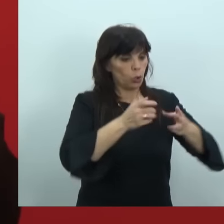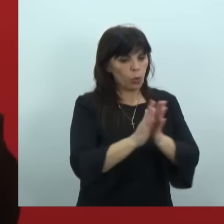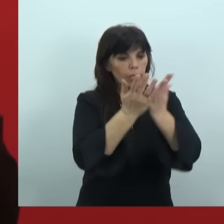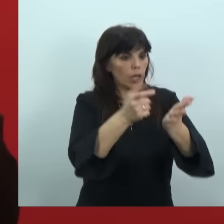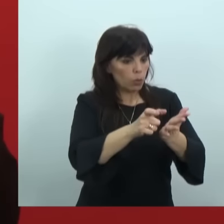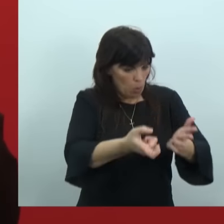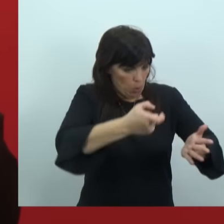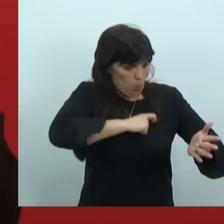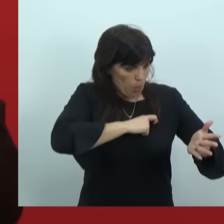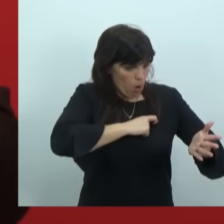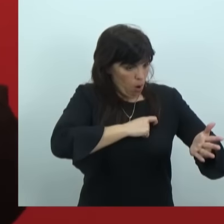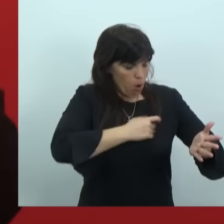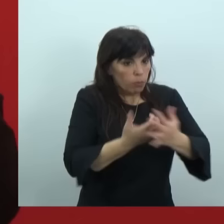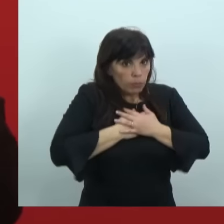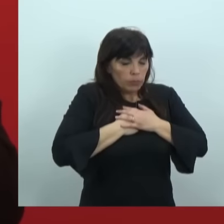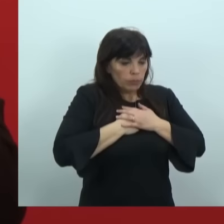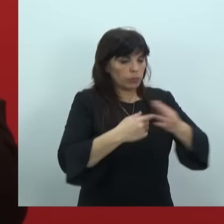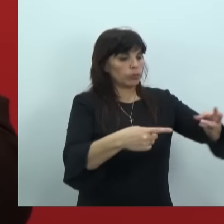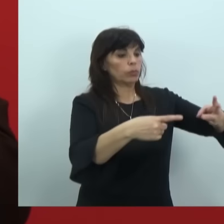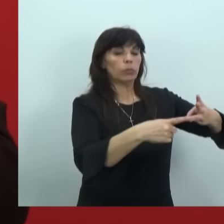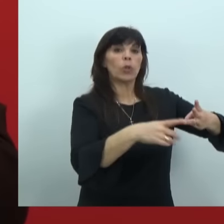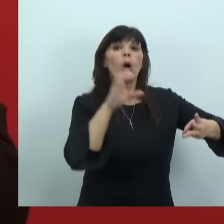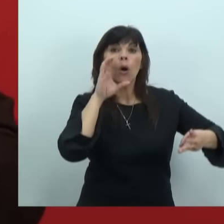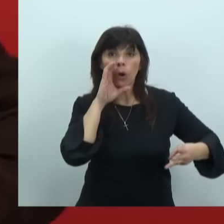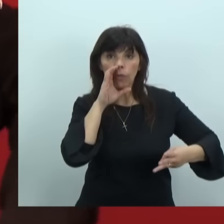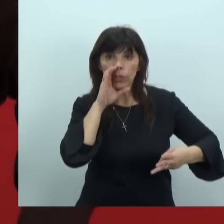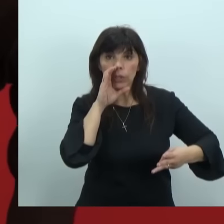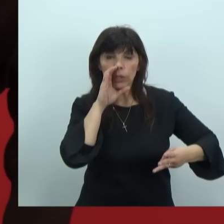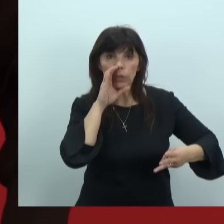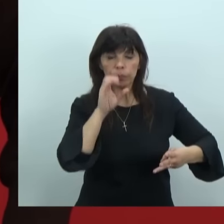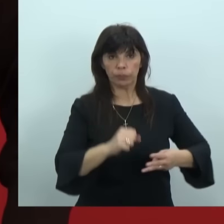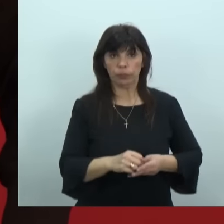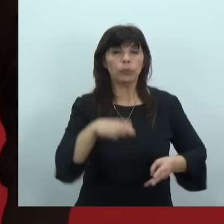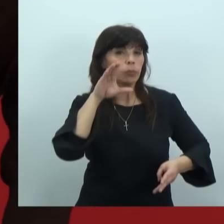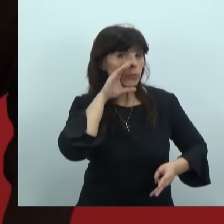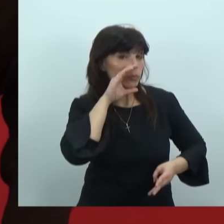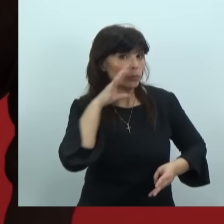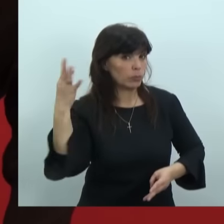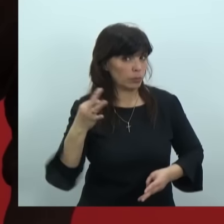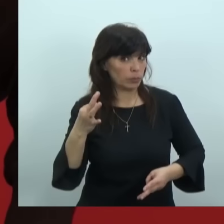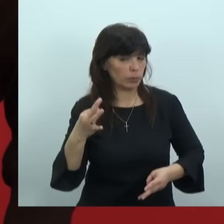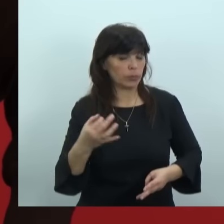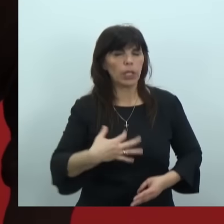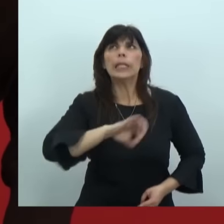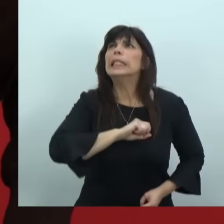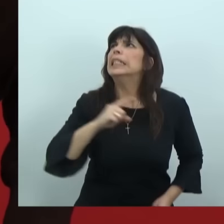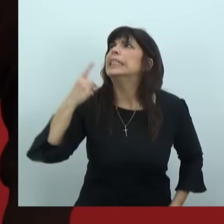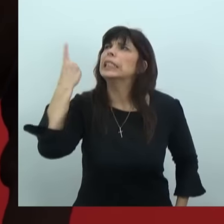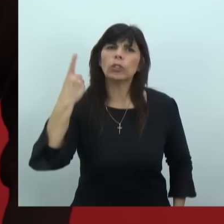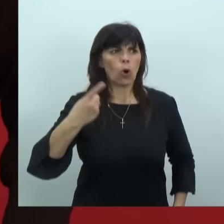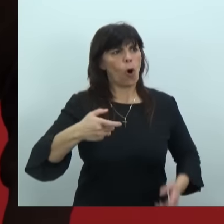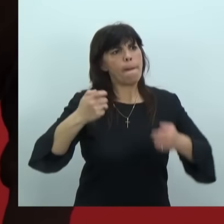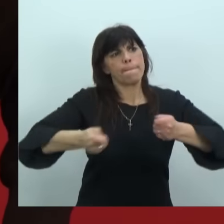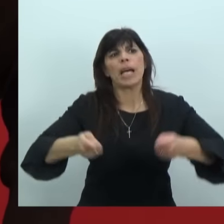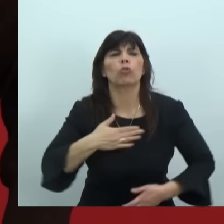las cosas. Luego hay que confesarlas. Hay que confesarlas. El Señor es mi pastor.